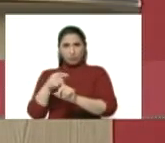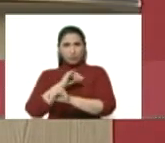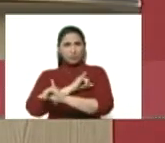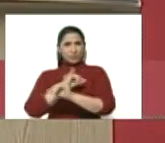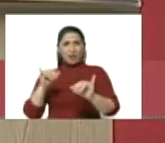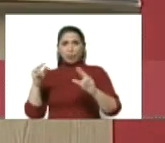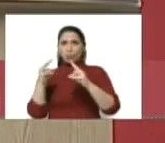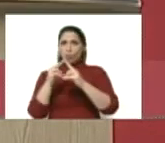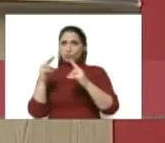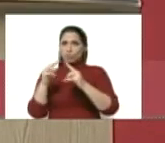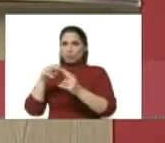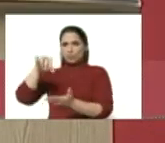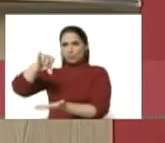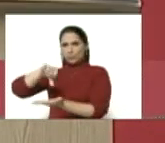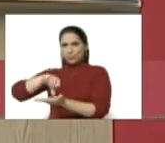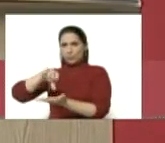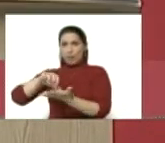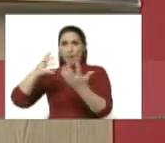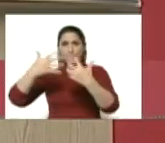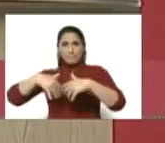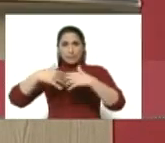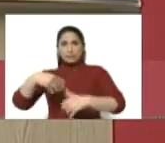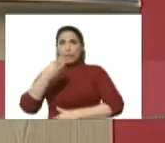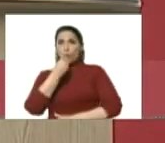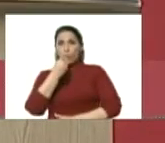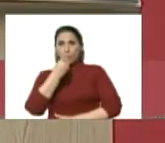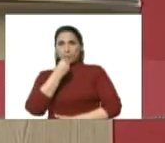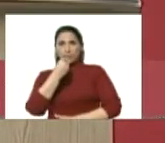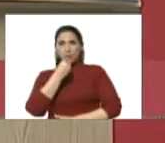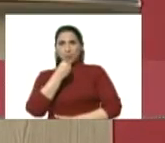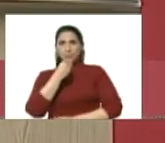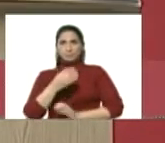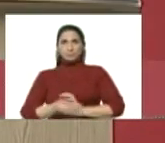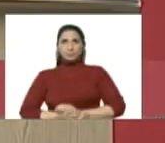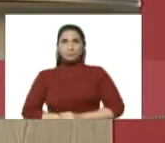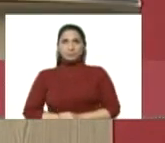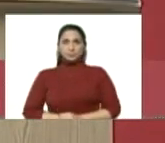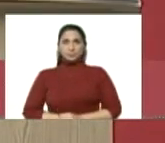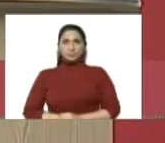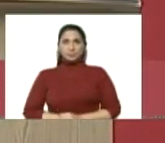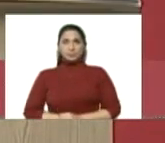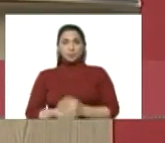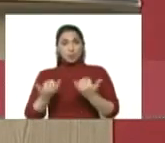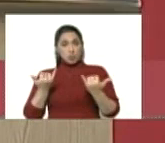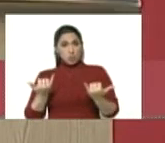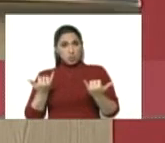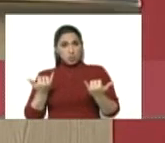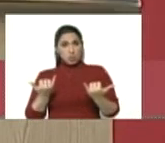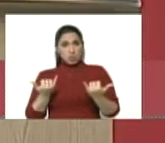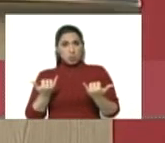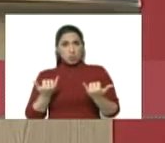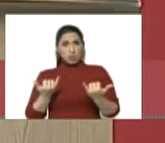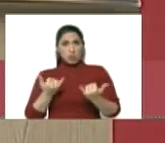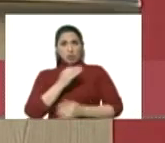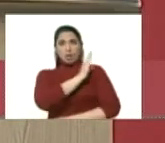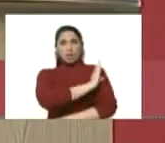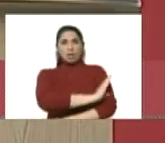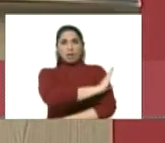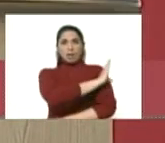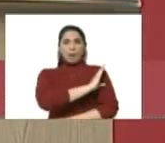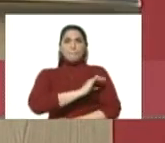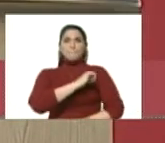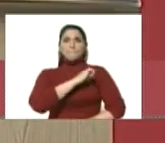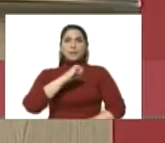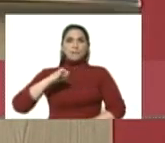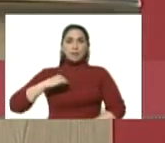muy conocido de la empresa de alimentos y bebidas. Está actualmente en una clínica privada,